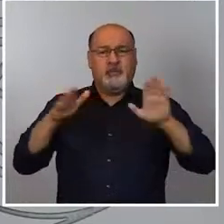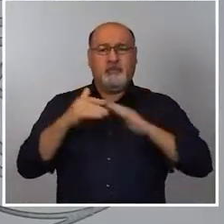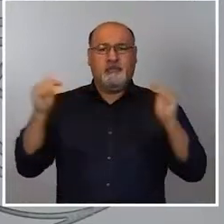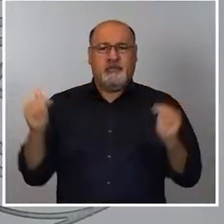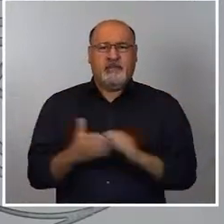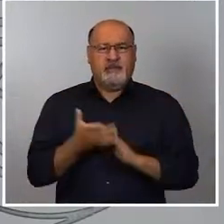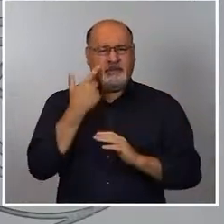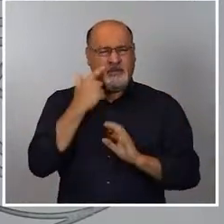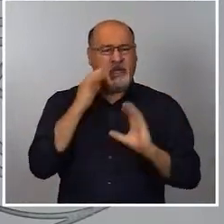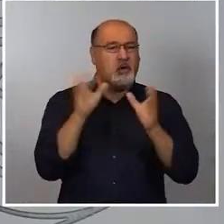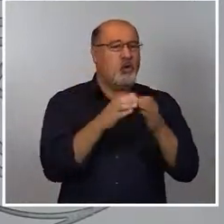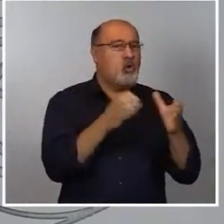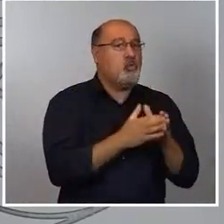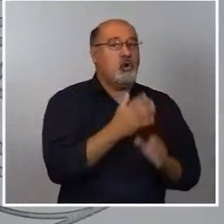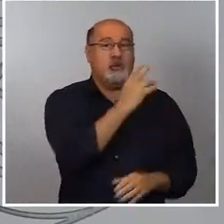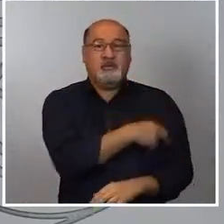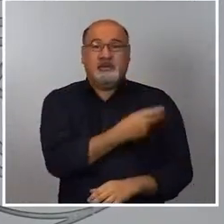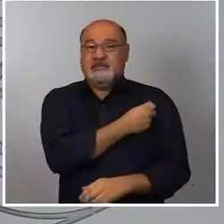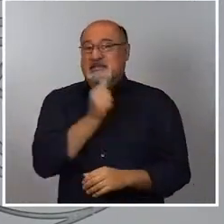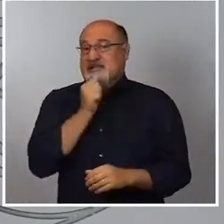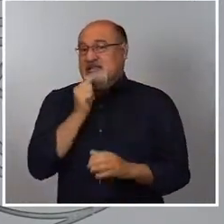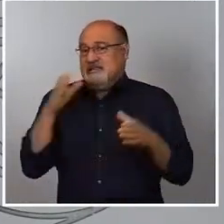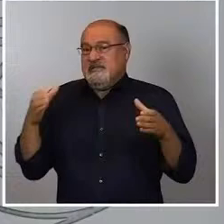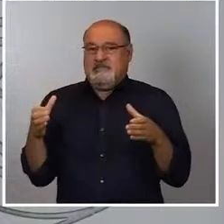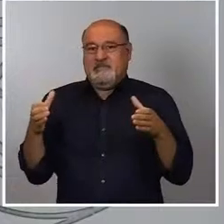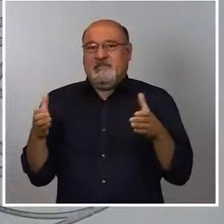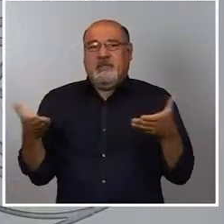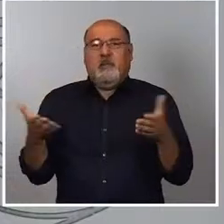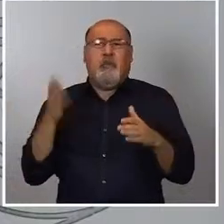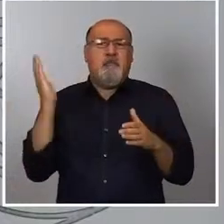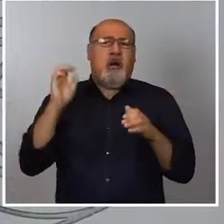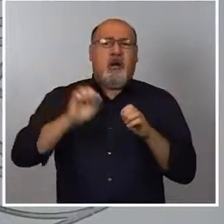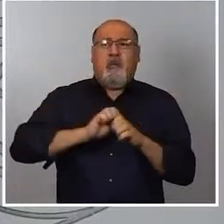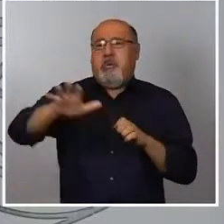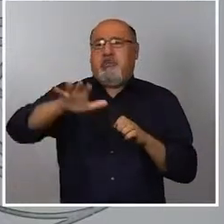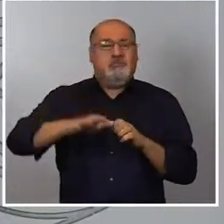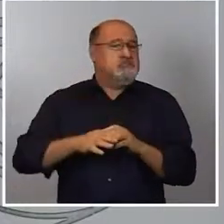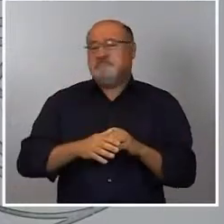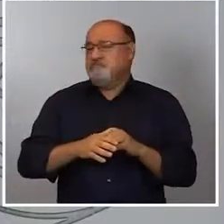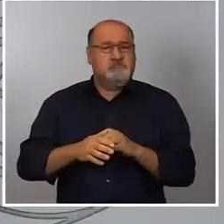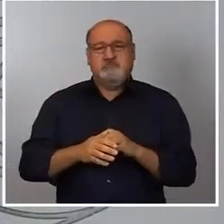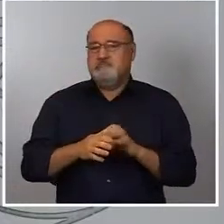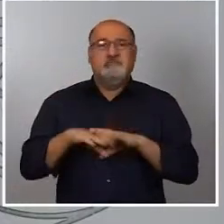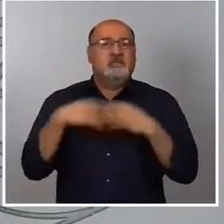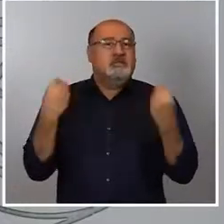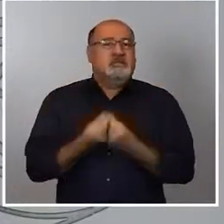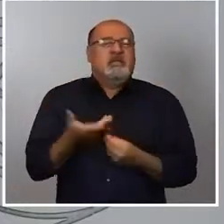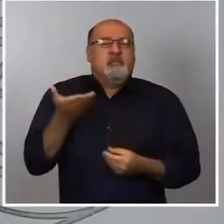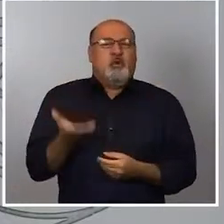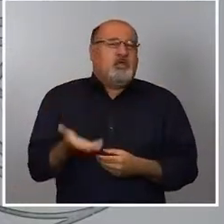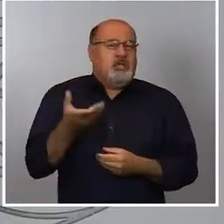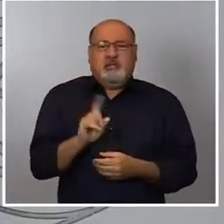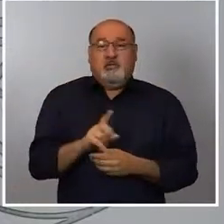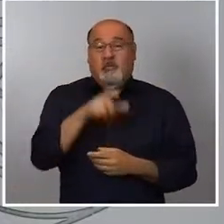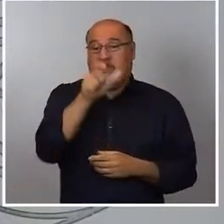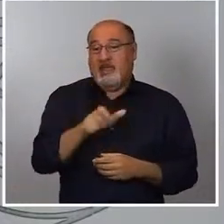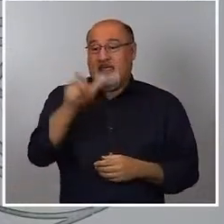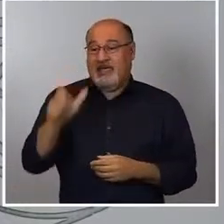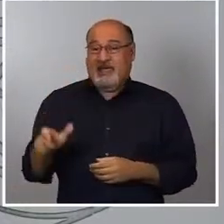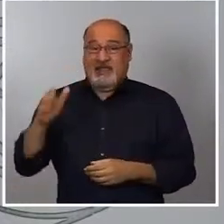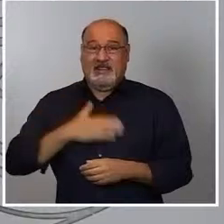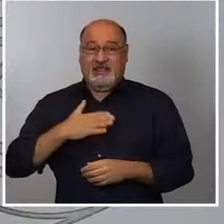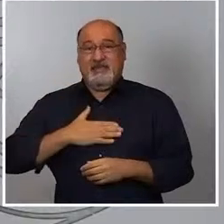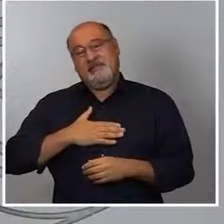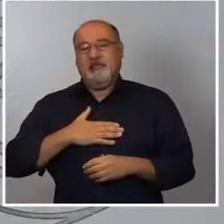grupos no vacunados pues tengan o tenga un impacto vulnerable no no tengo un impacto importante en las personas en las personas vulnerables